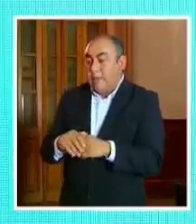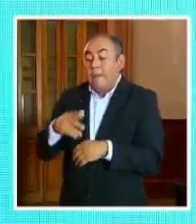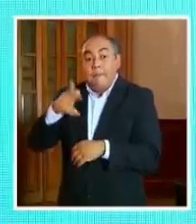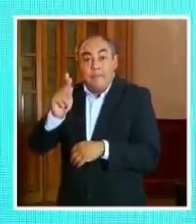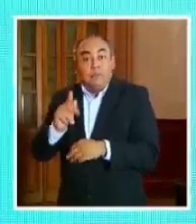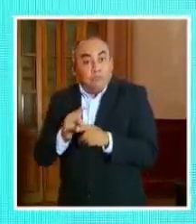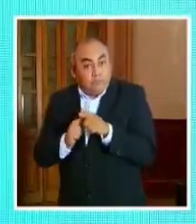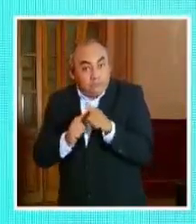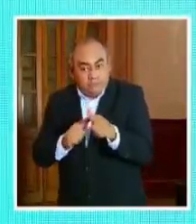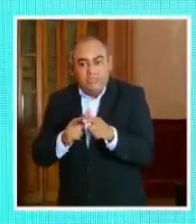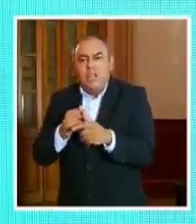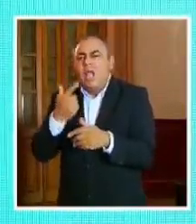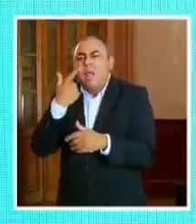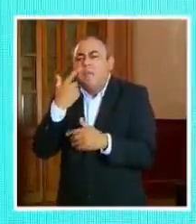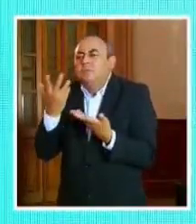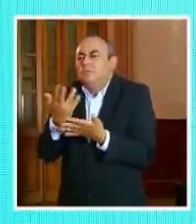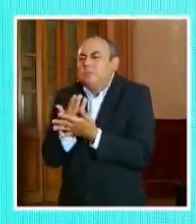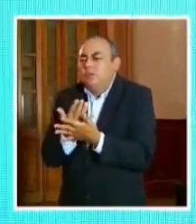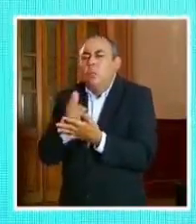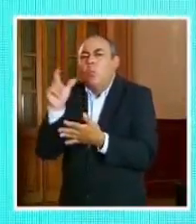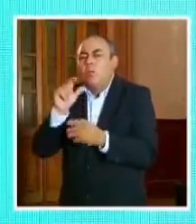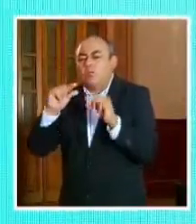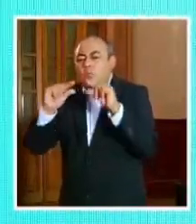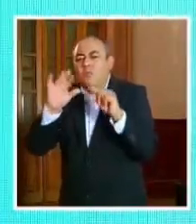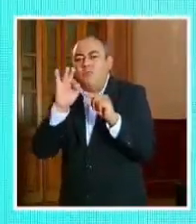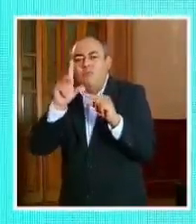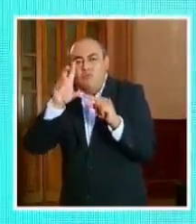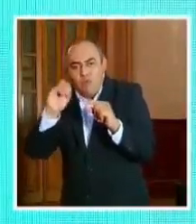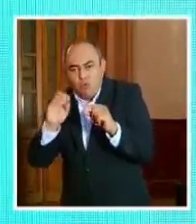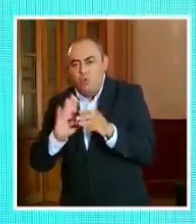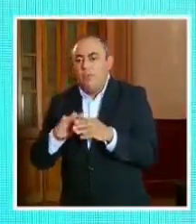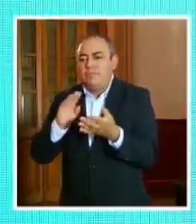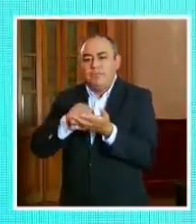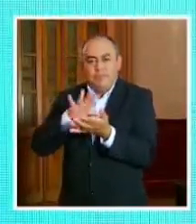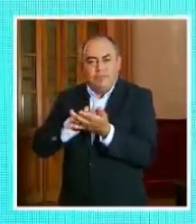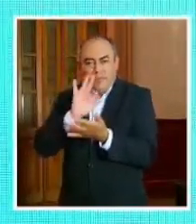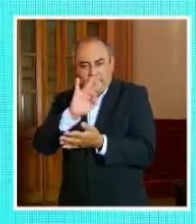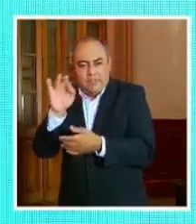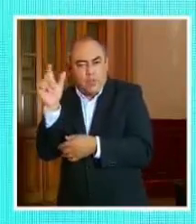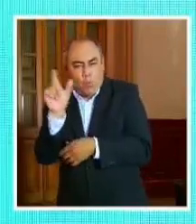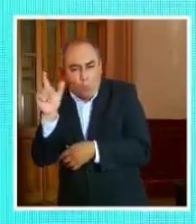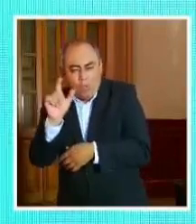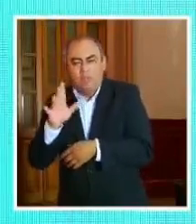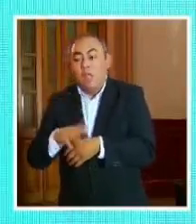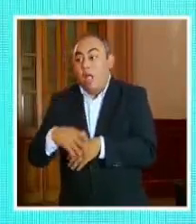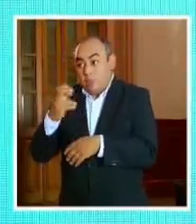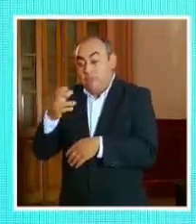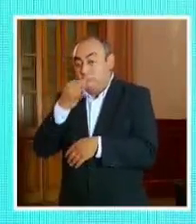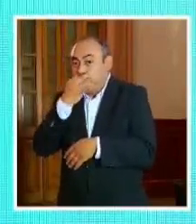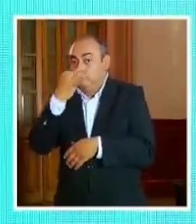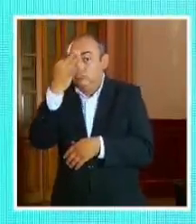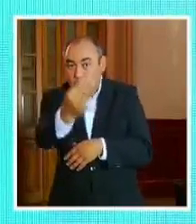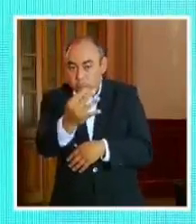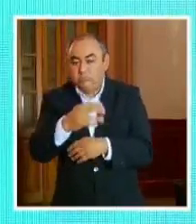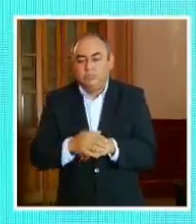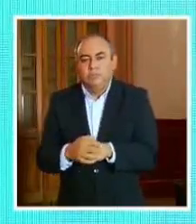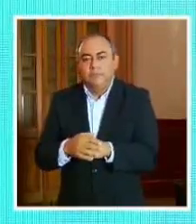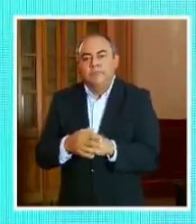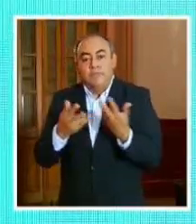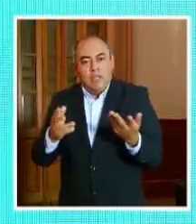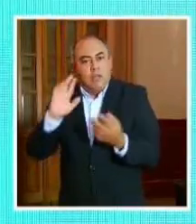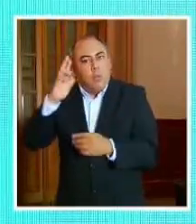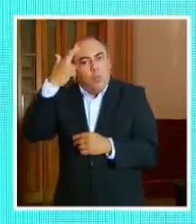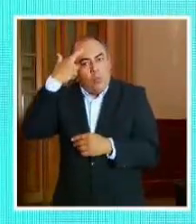folio y la confirmación de la fecha y la hora en que se les podrá estar aplicando la vacuna. Recuerden que tenemos